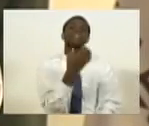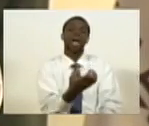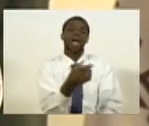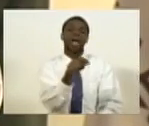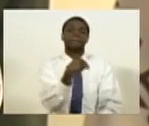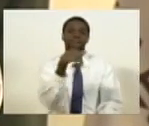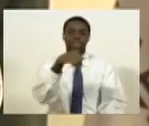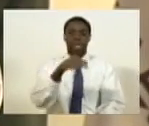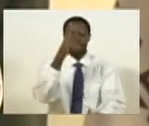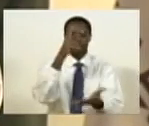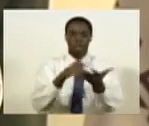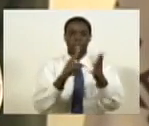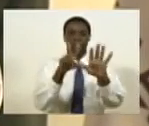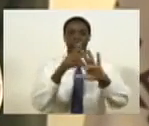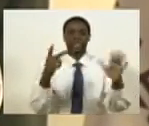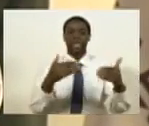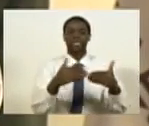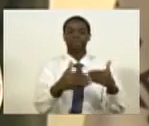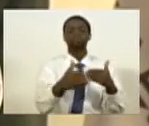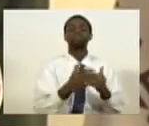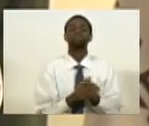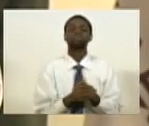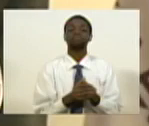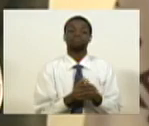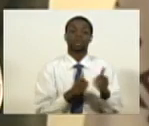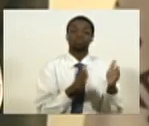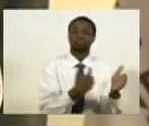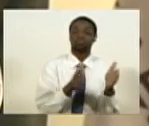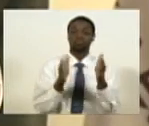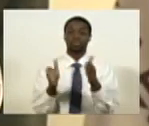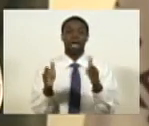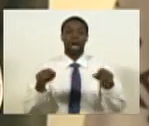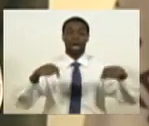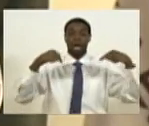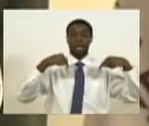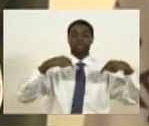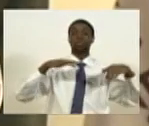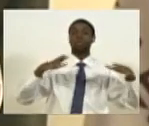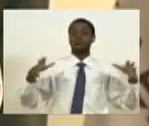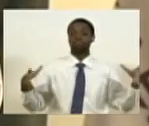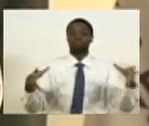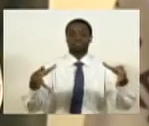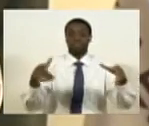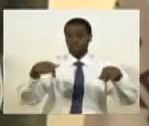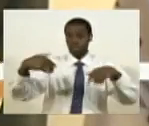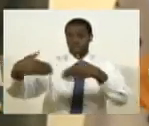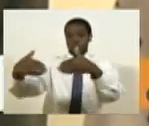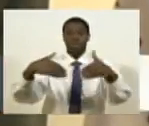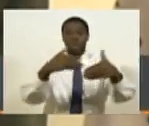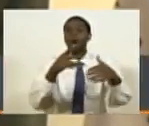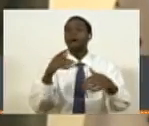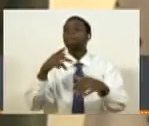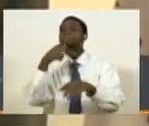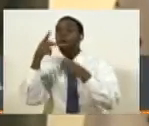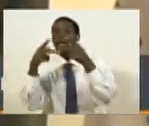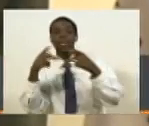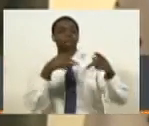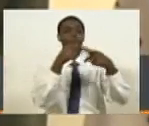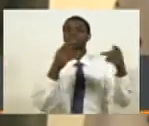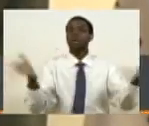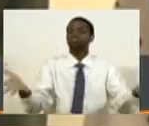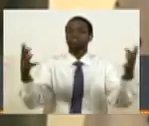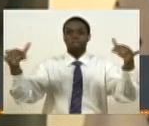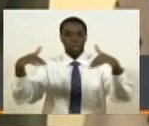del 2017. Por esta vía, las fuerzas políticas del país podrán movilizar